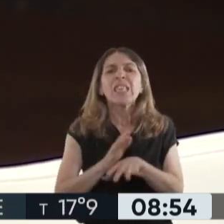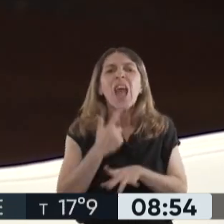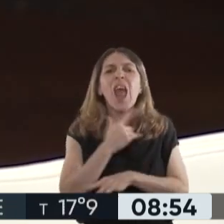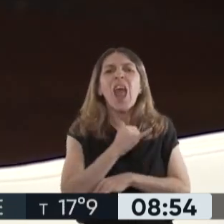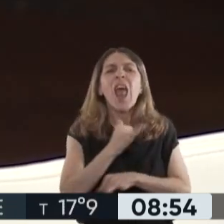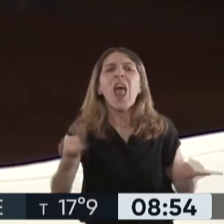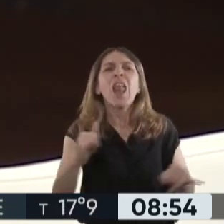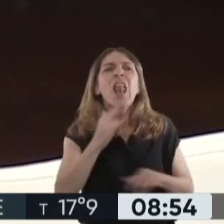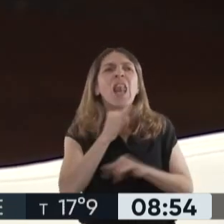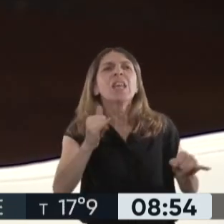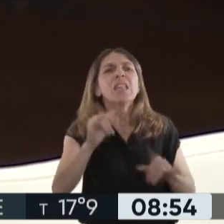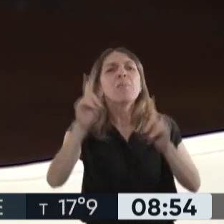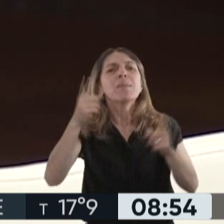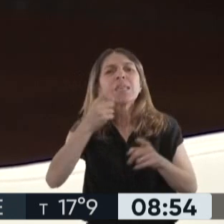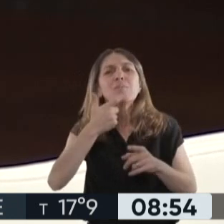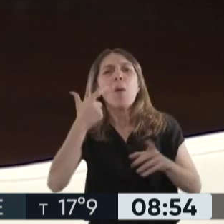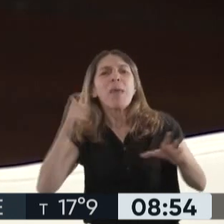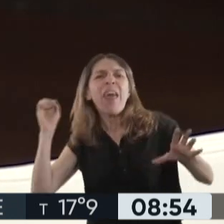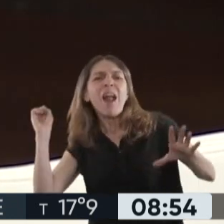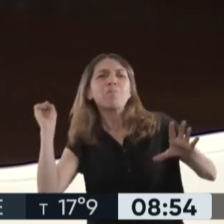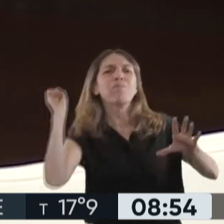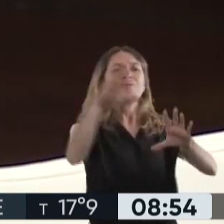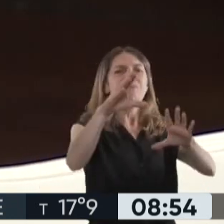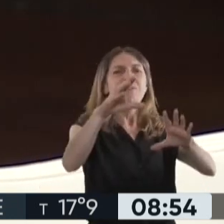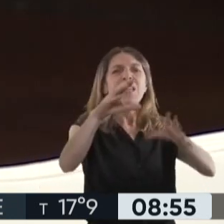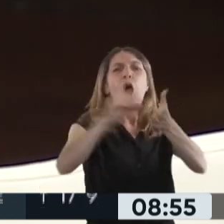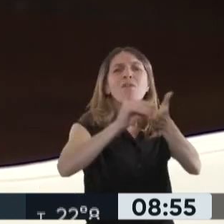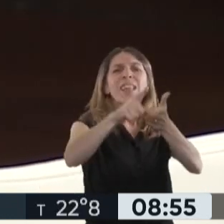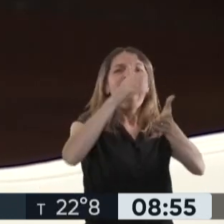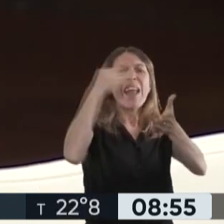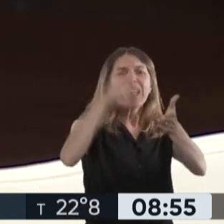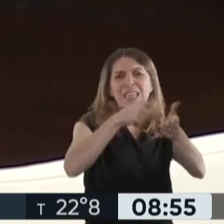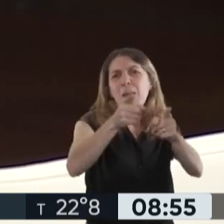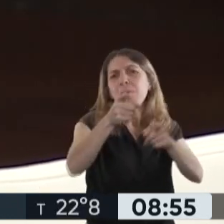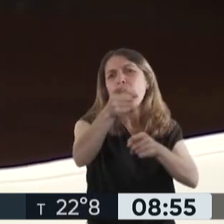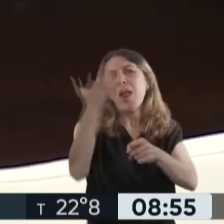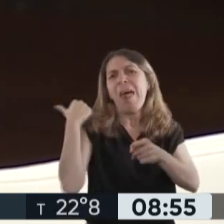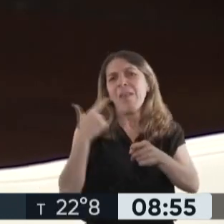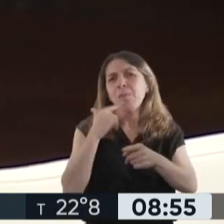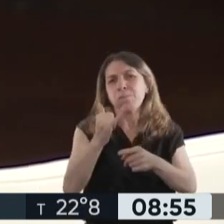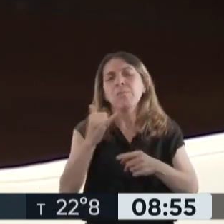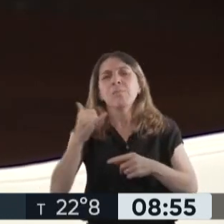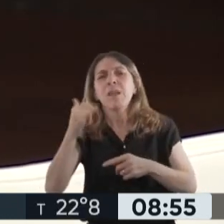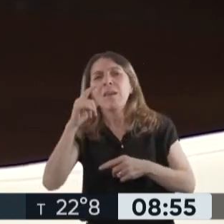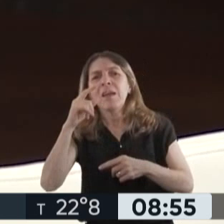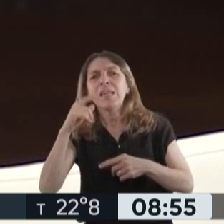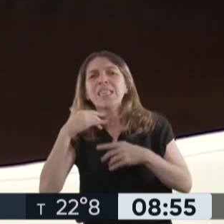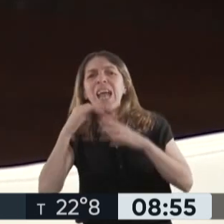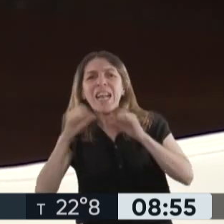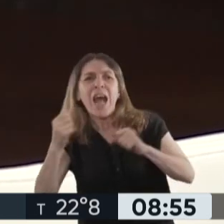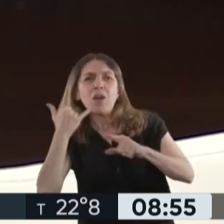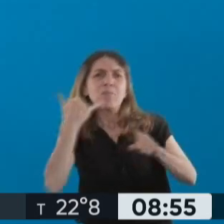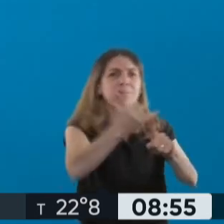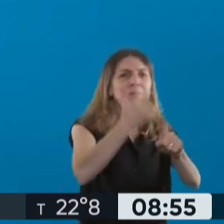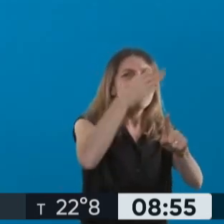el ataque al despacho de Cristina Fernández de Kirchner, más allá de que, como usted mencionó, se comunicó con ella y su secretario, y cómo quedó